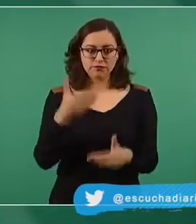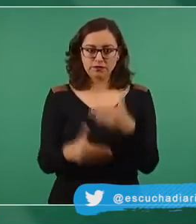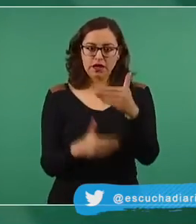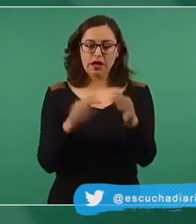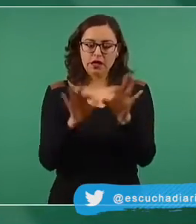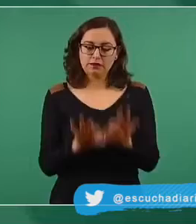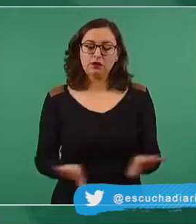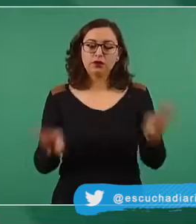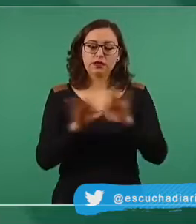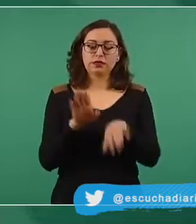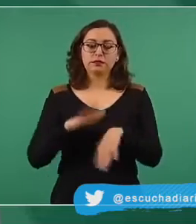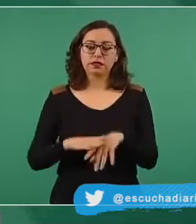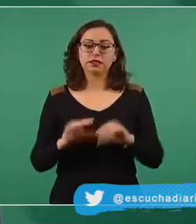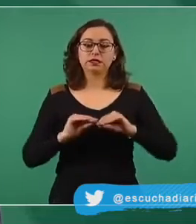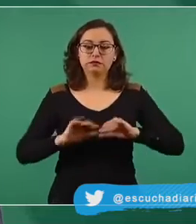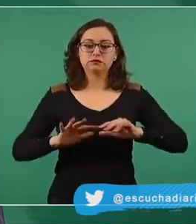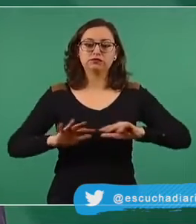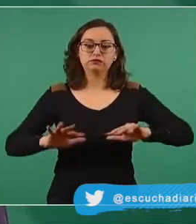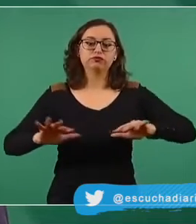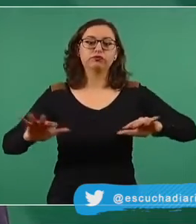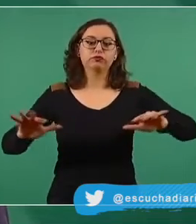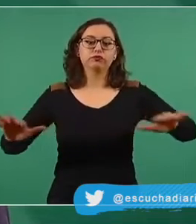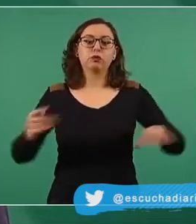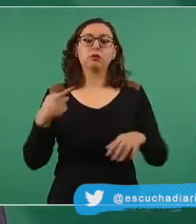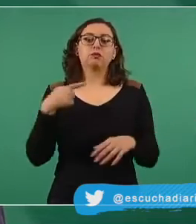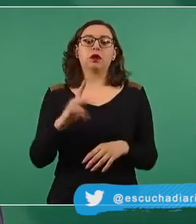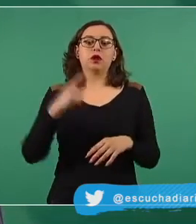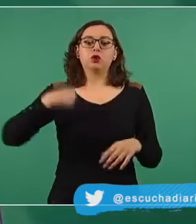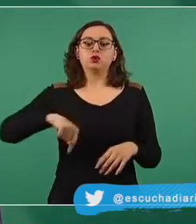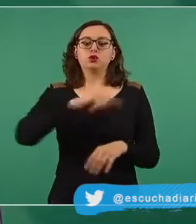44.626.347 personas, y